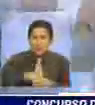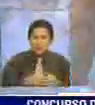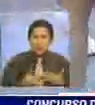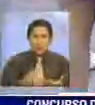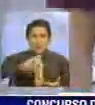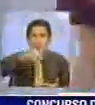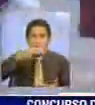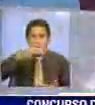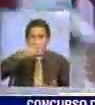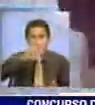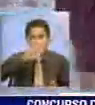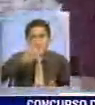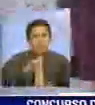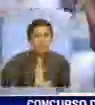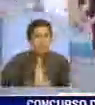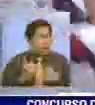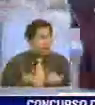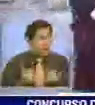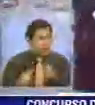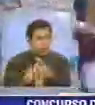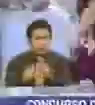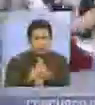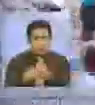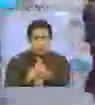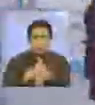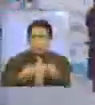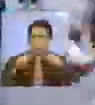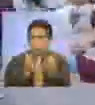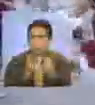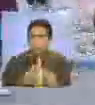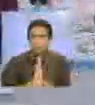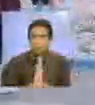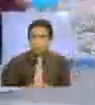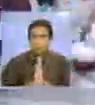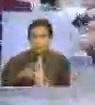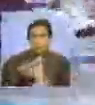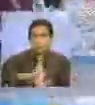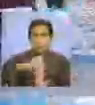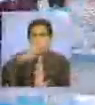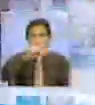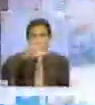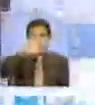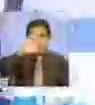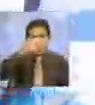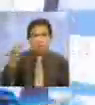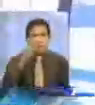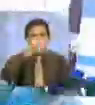Gente Dueñas está ya cerca de la delegación, gran delegación del Colegio Gallegos Lara, y los va a